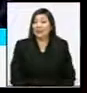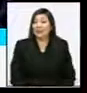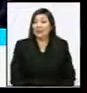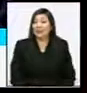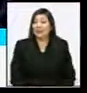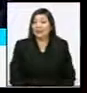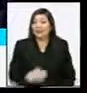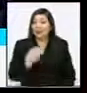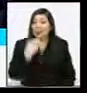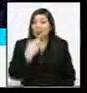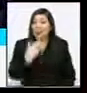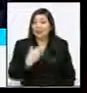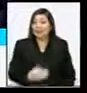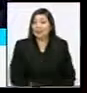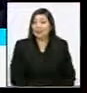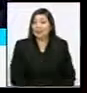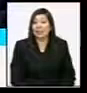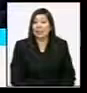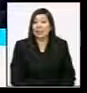Muchas gracias, señora presidenta.